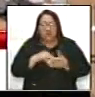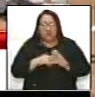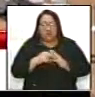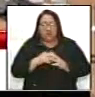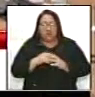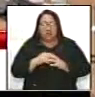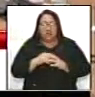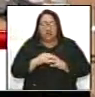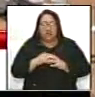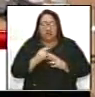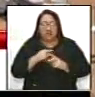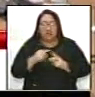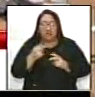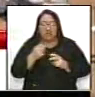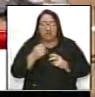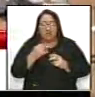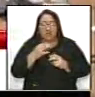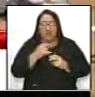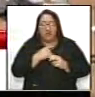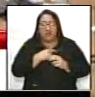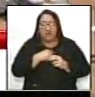ambas instituciones. Gracias.